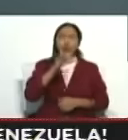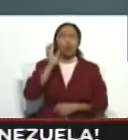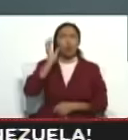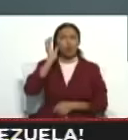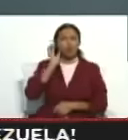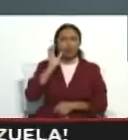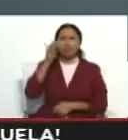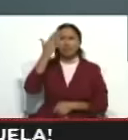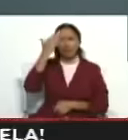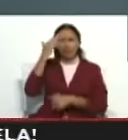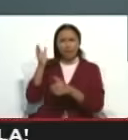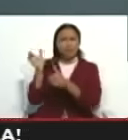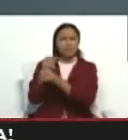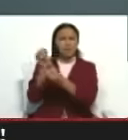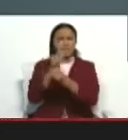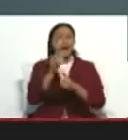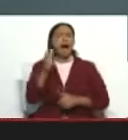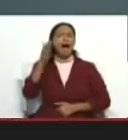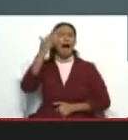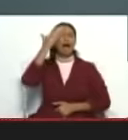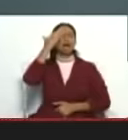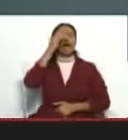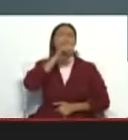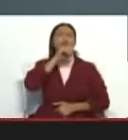están, señores. Ahora,